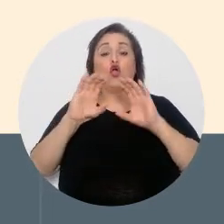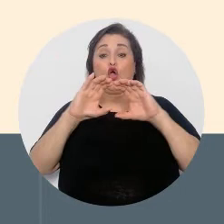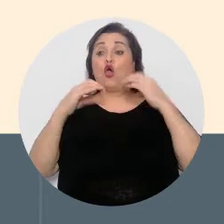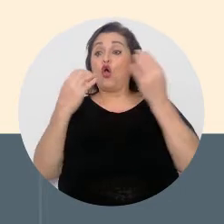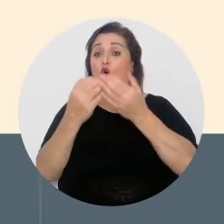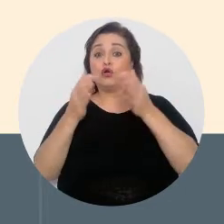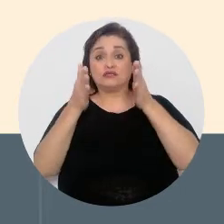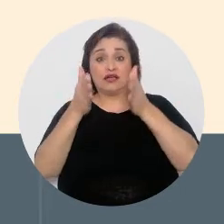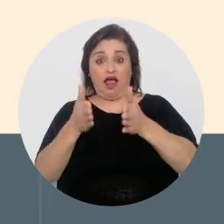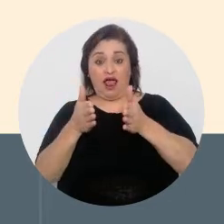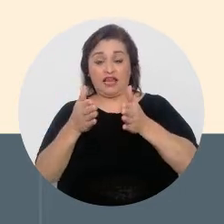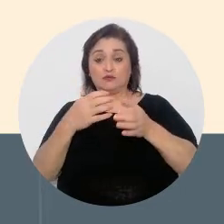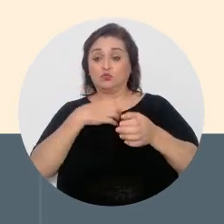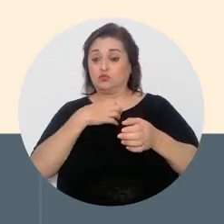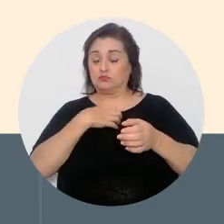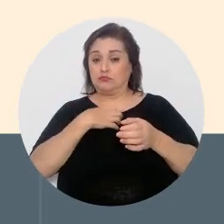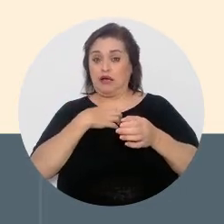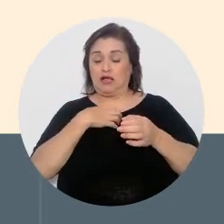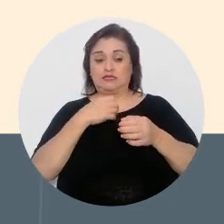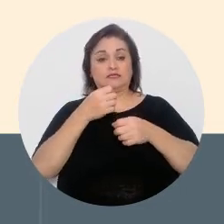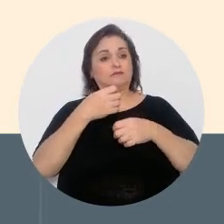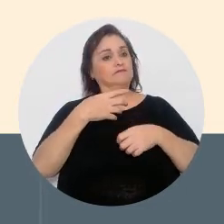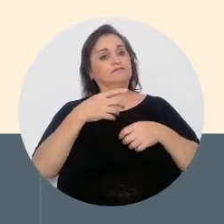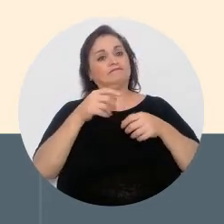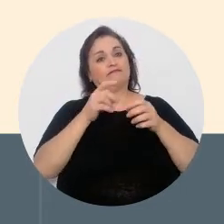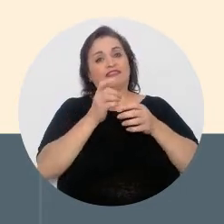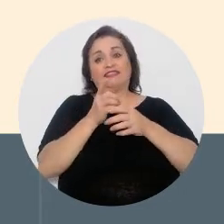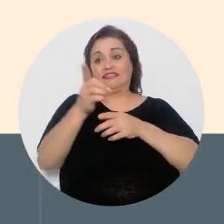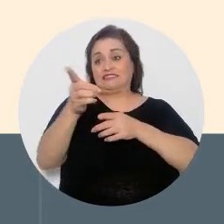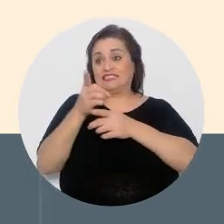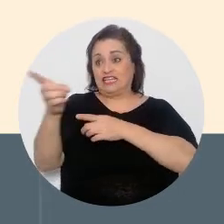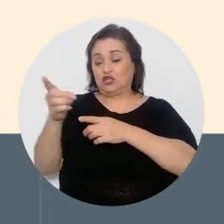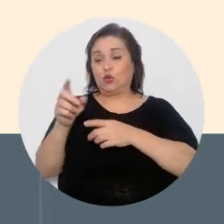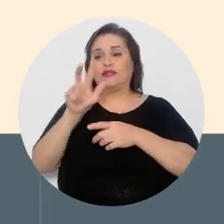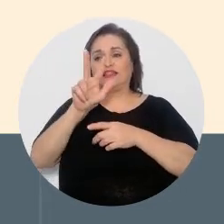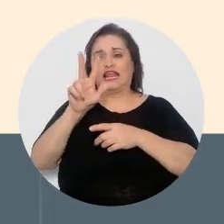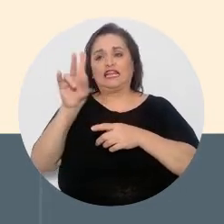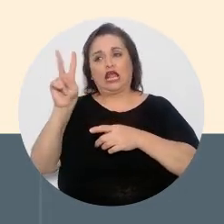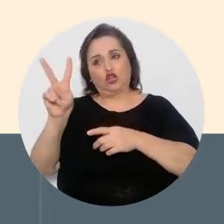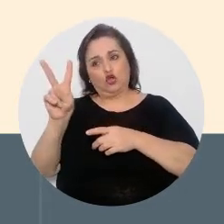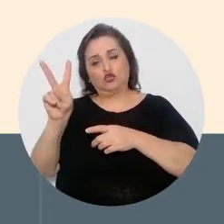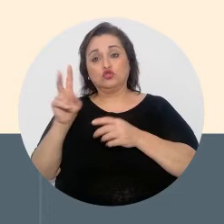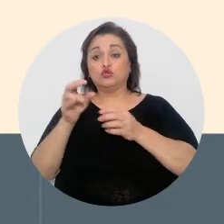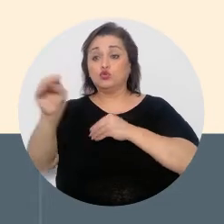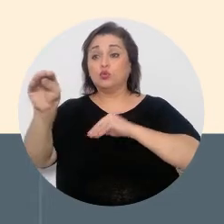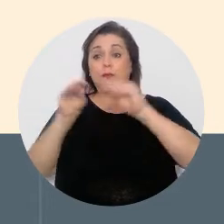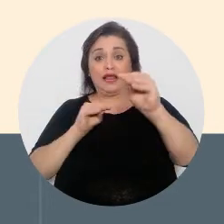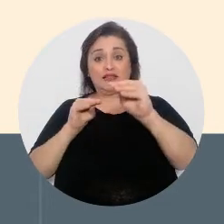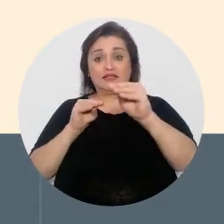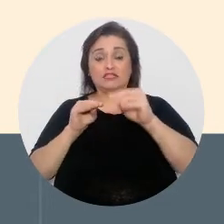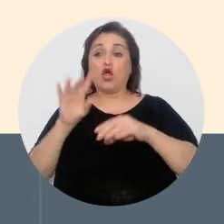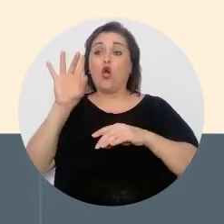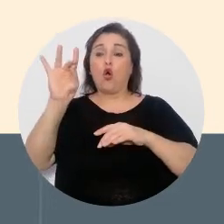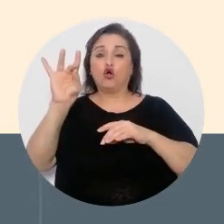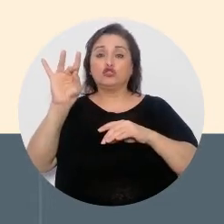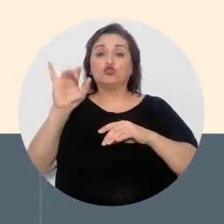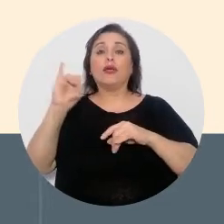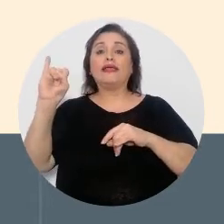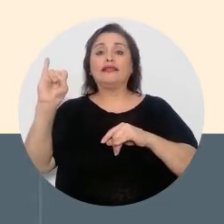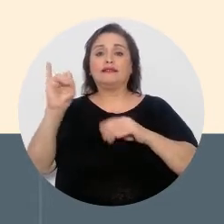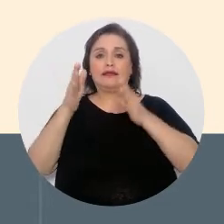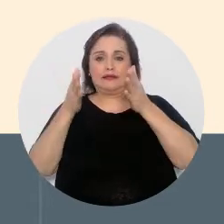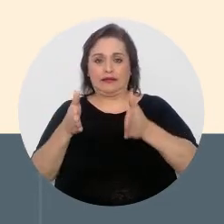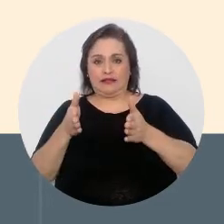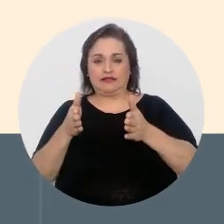concejales municipales de distrito propietarios y 32 suplentes, más 8 intendencias. Esto fue lo que